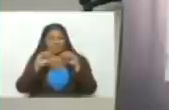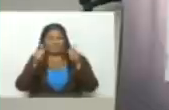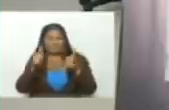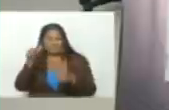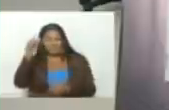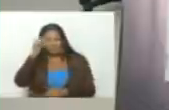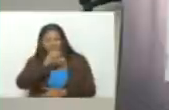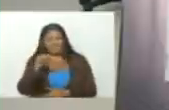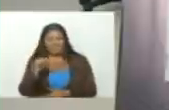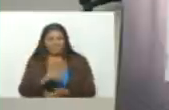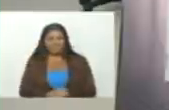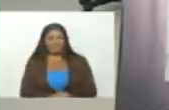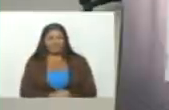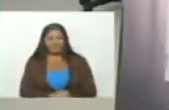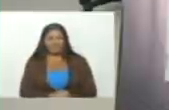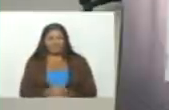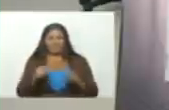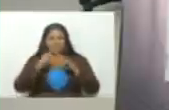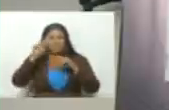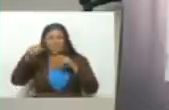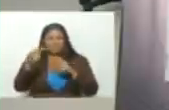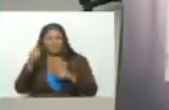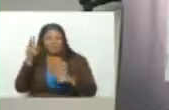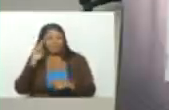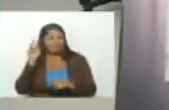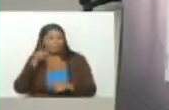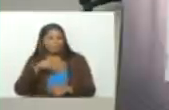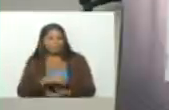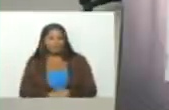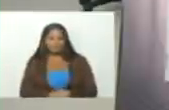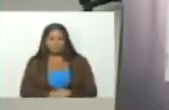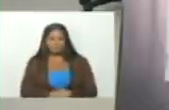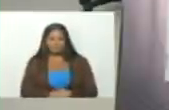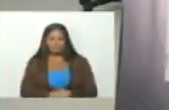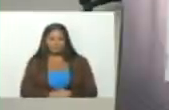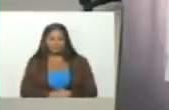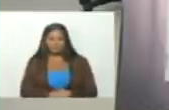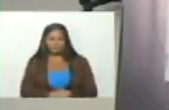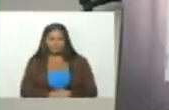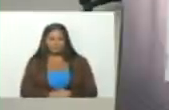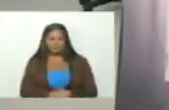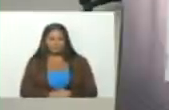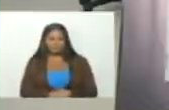Feliz fin de semana. Estamos arrancando la semana. Nos vemos mañana y nos escuchamos también. Saludos. Chao. Muy bien, vamos a revisar.